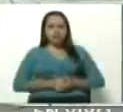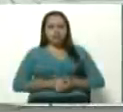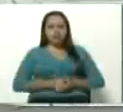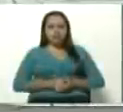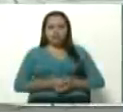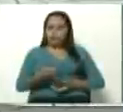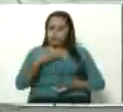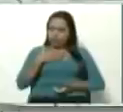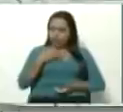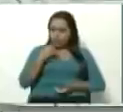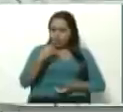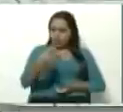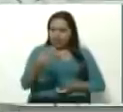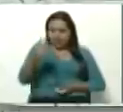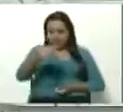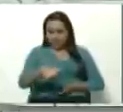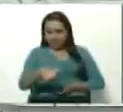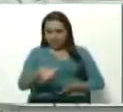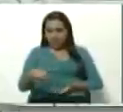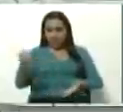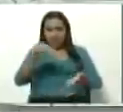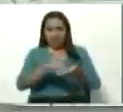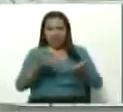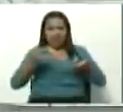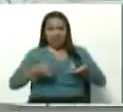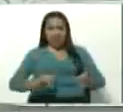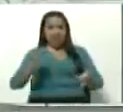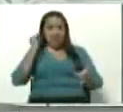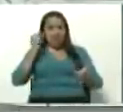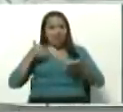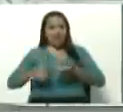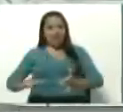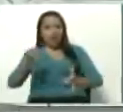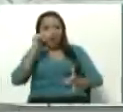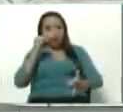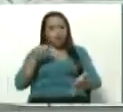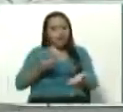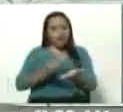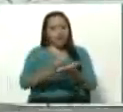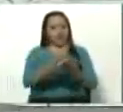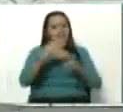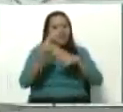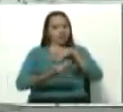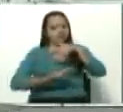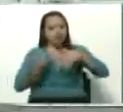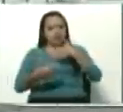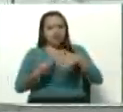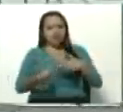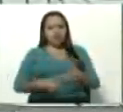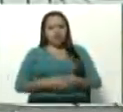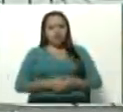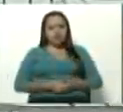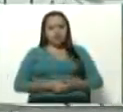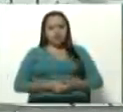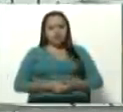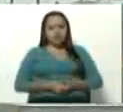Yo diría que aquí estamos los hijos e hijas de la lealtad revolucionaria.